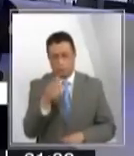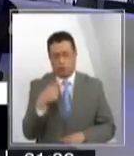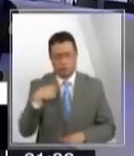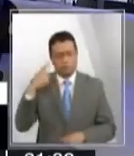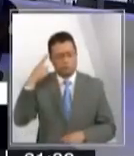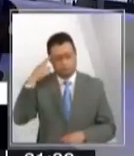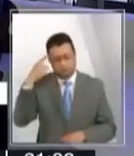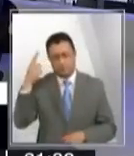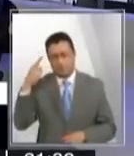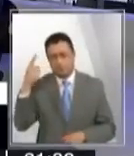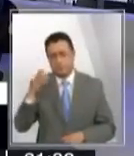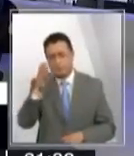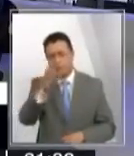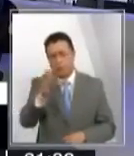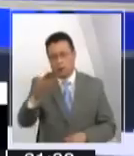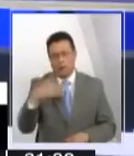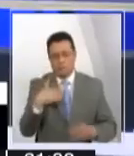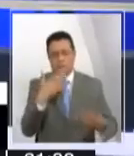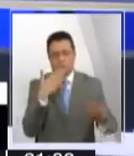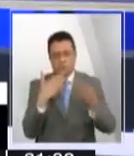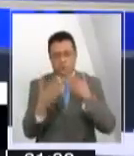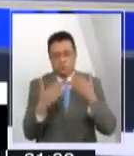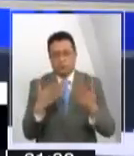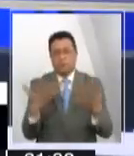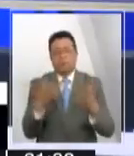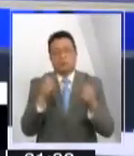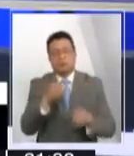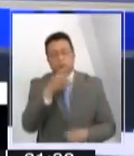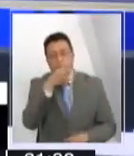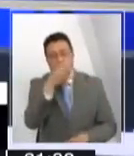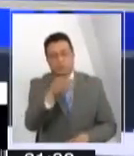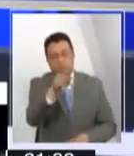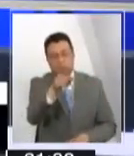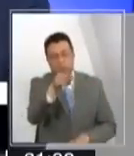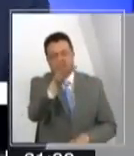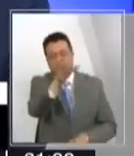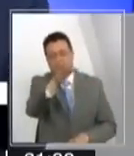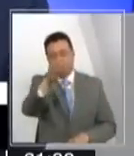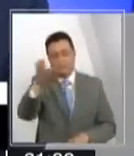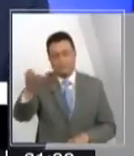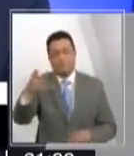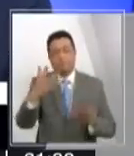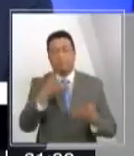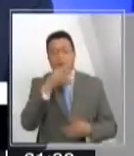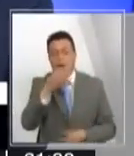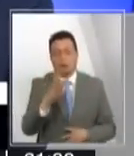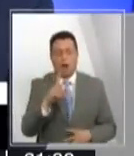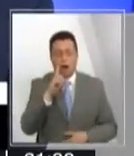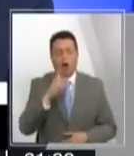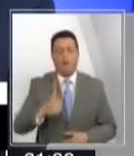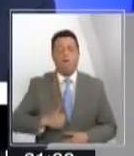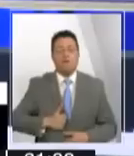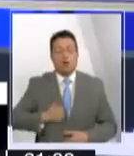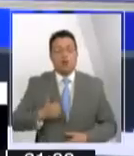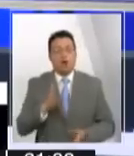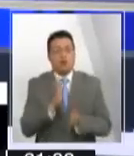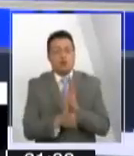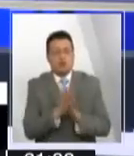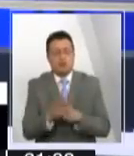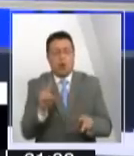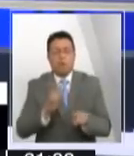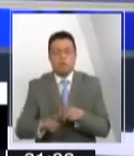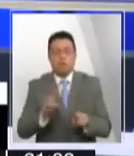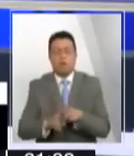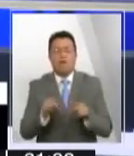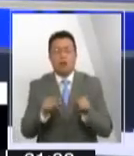en personas con las que he conversado. ¿Qué le puede decir usted a la gente que dice, pucha, que hay voluntad y celeridad para resolver